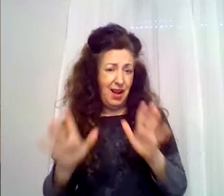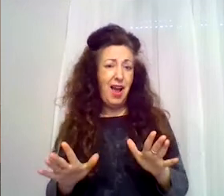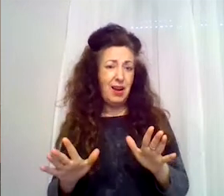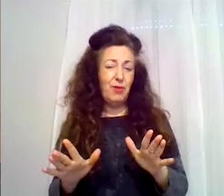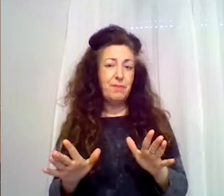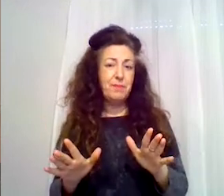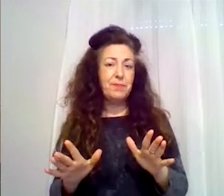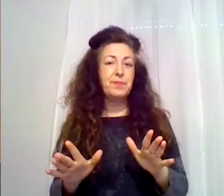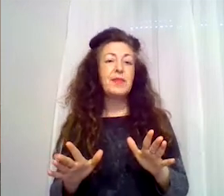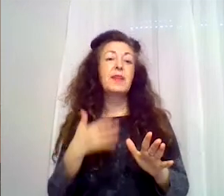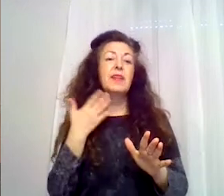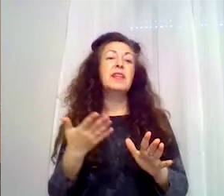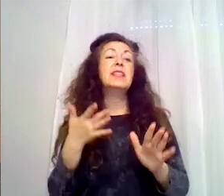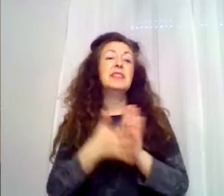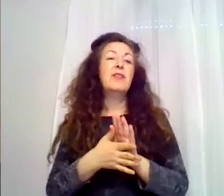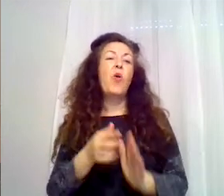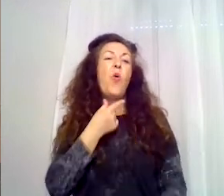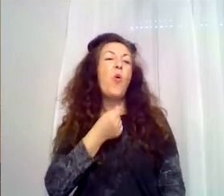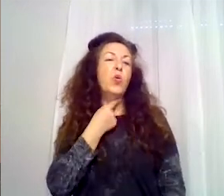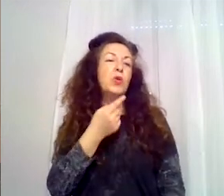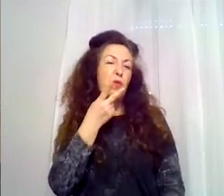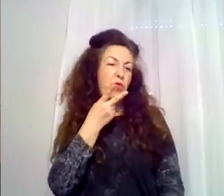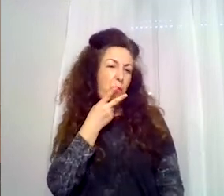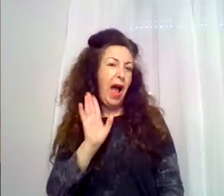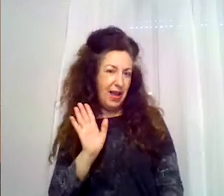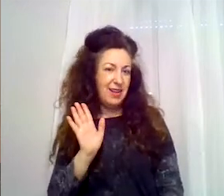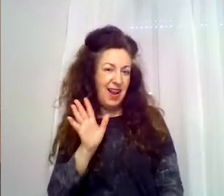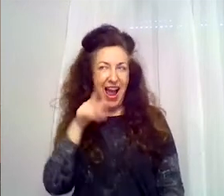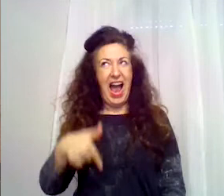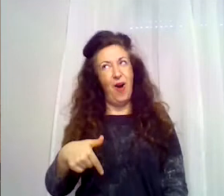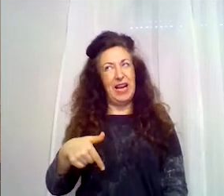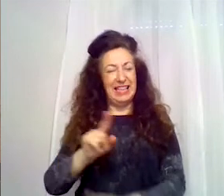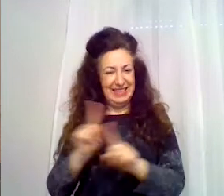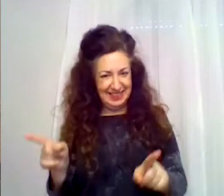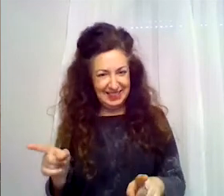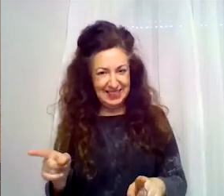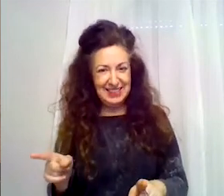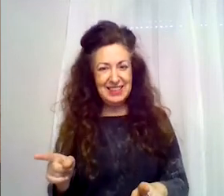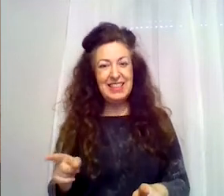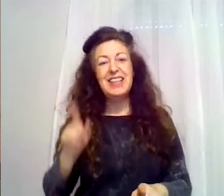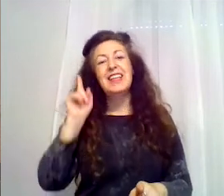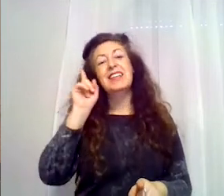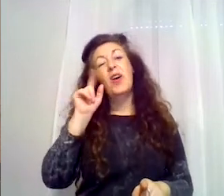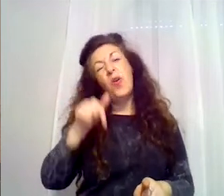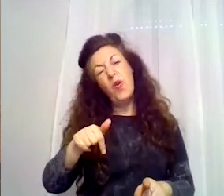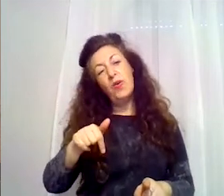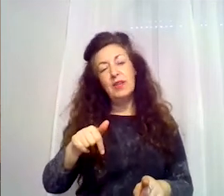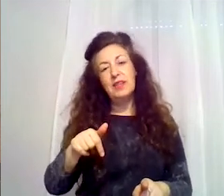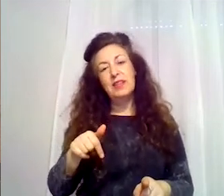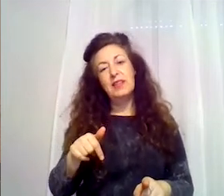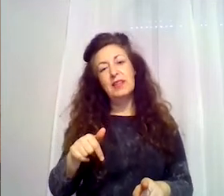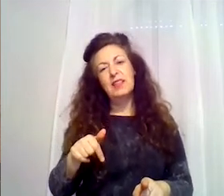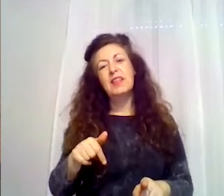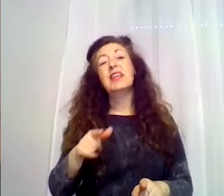es Dios, es un hombre, y es un hombre que tiene relaciones sexuales con María Magdalena, por ejemplo. Y se